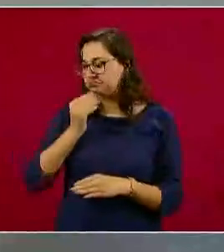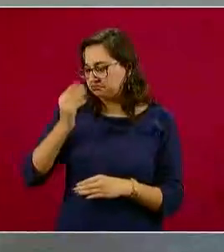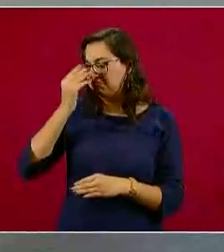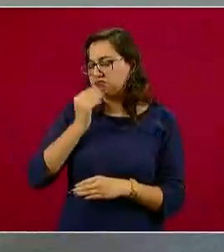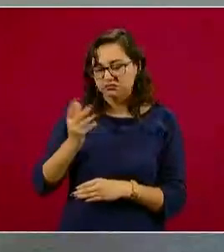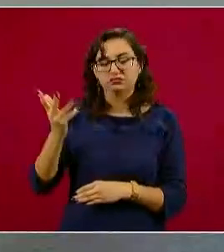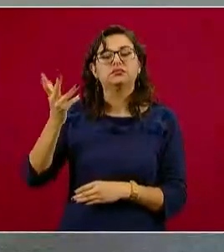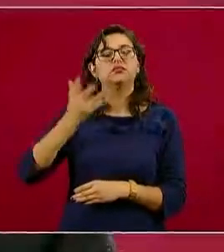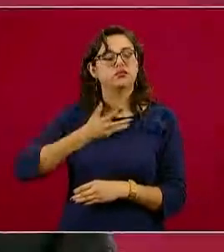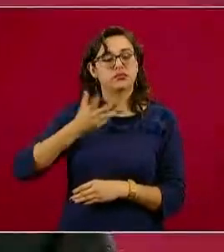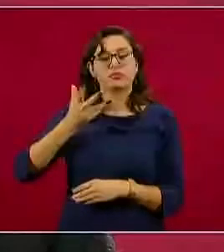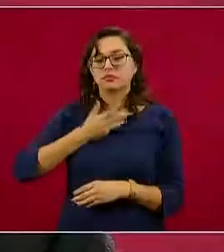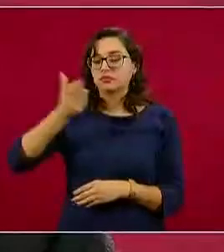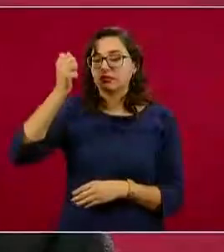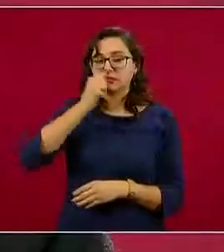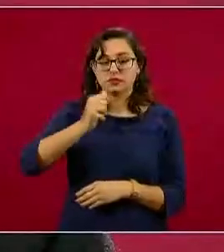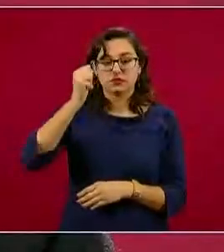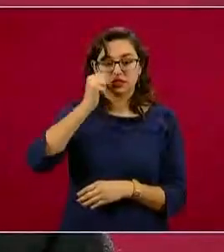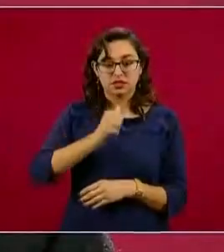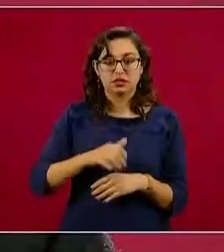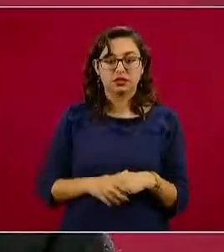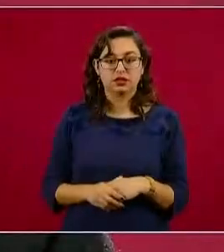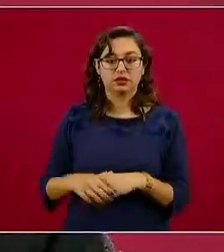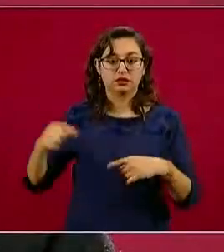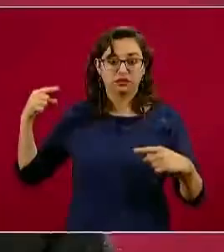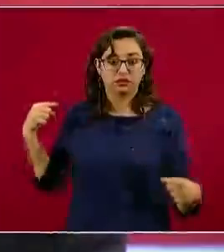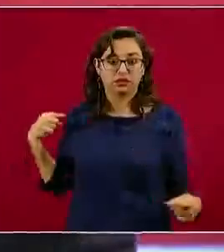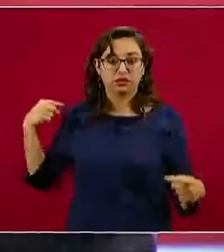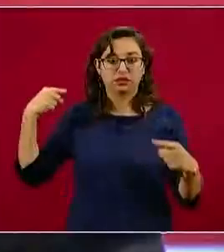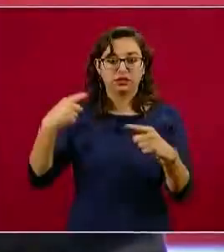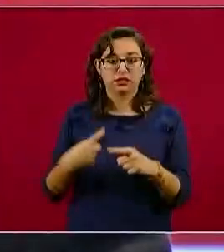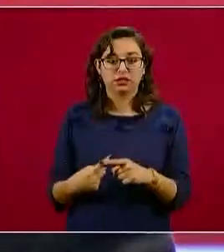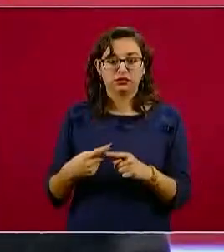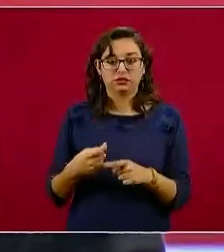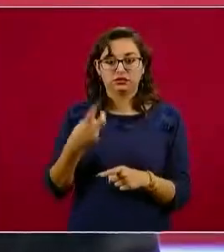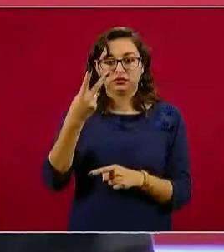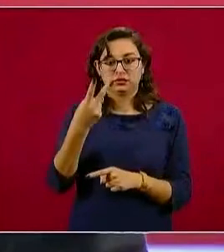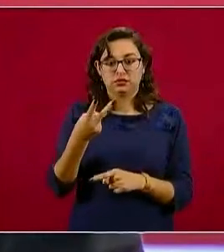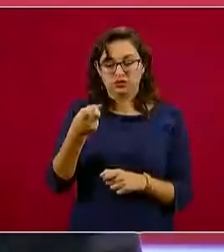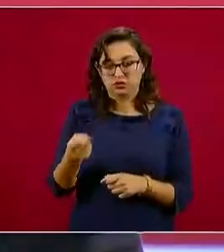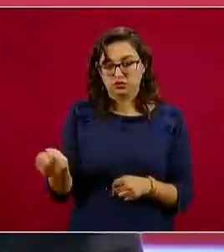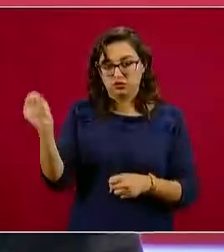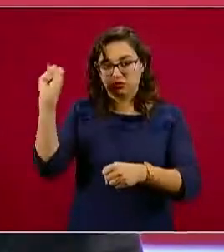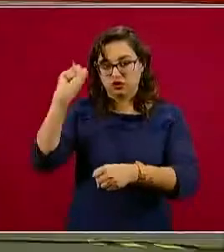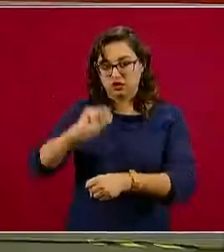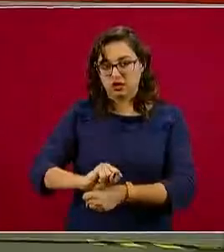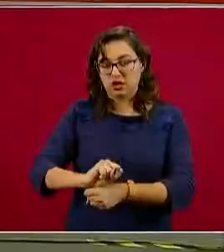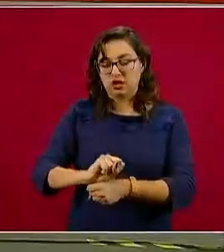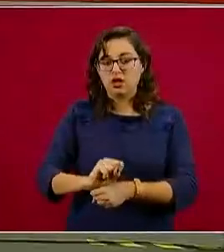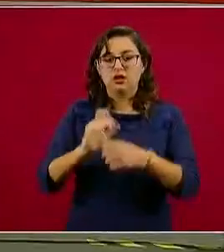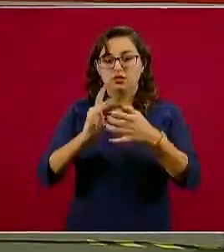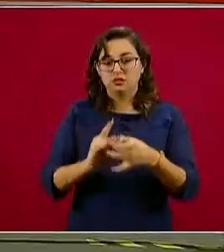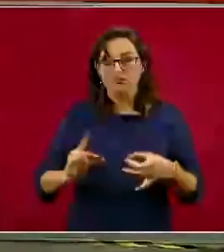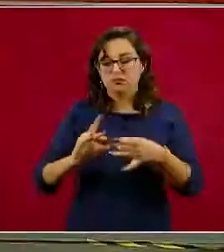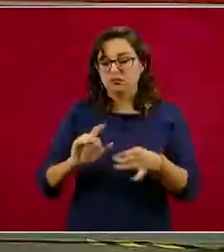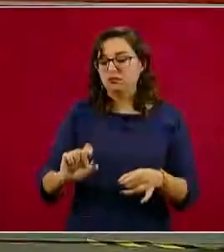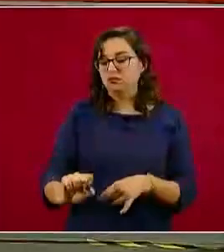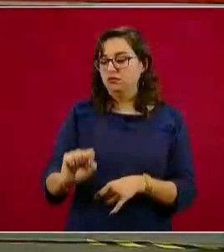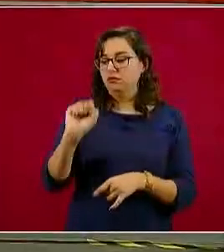momento, como hemos venido comentando en las últimas dos semanas, y lo comentó a detalle el doctor López Ridaura el sábado y el domingo,